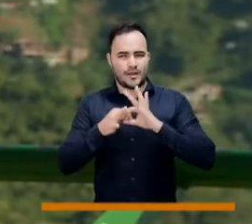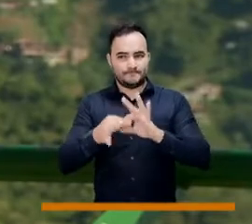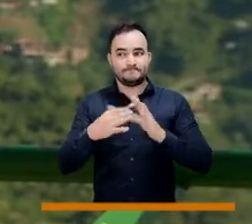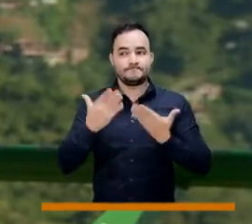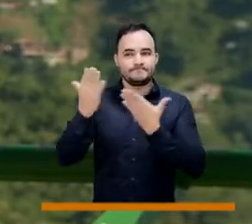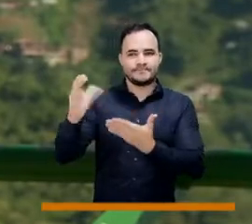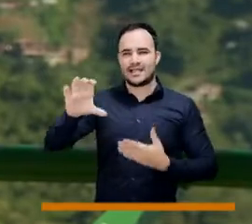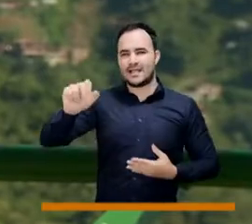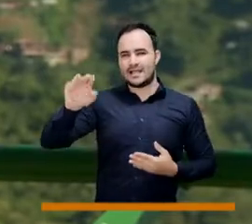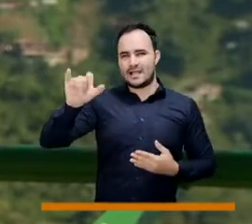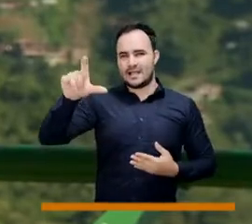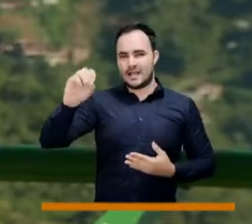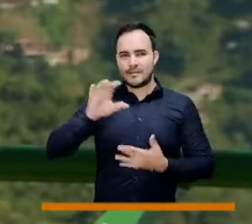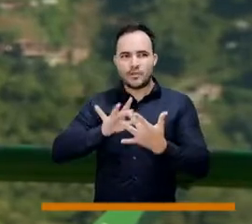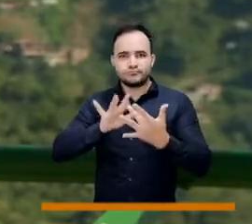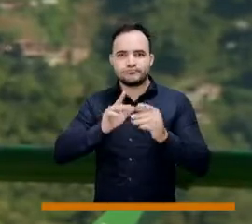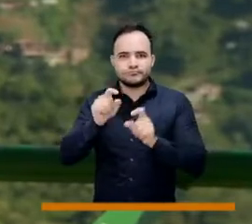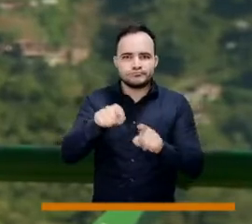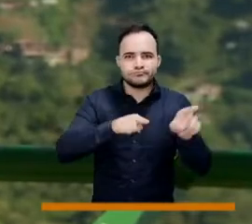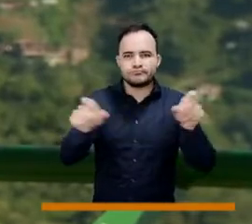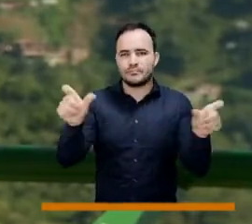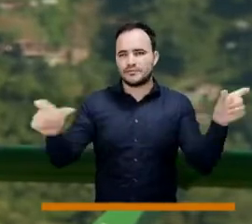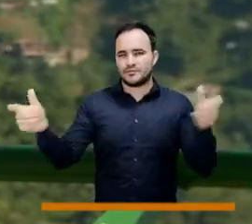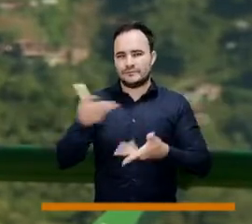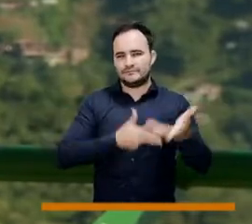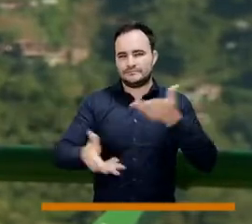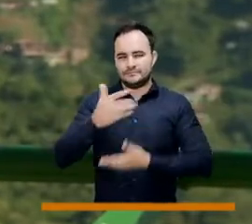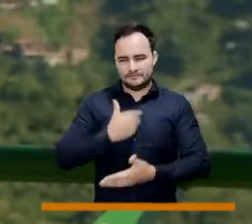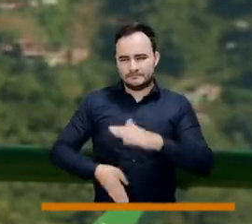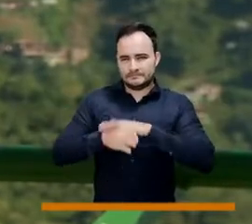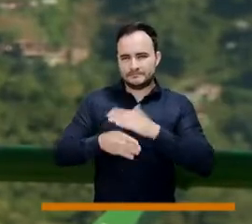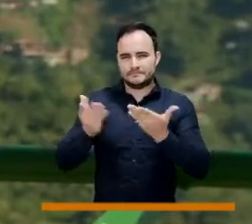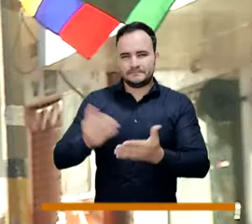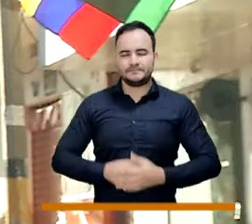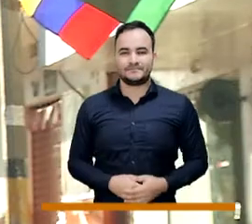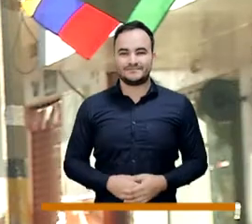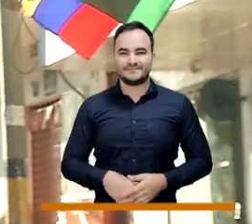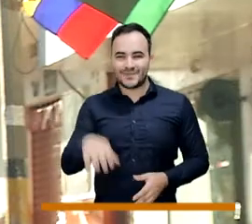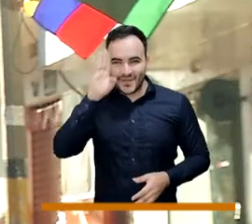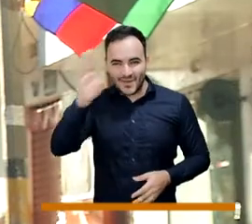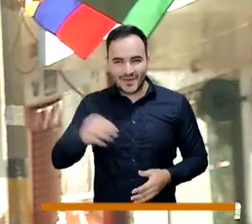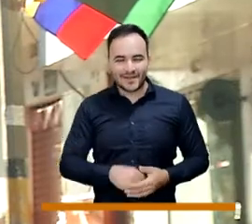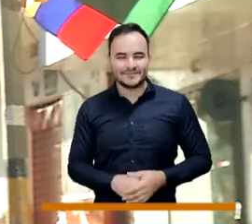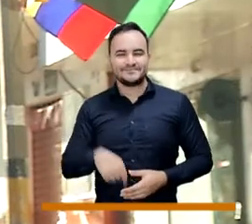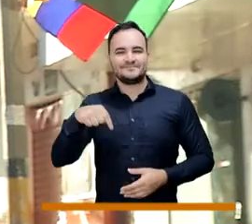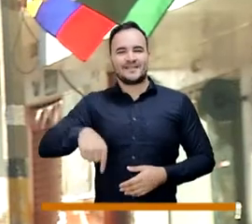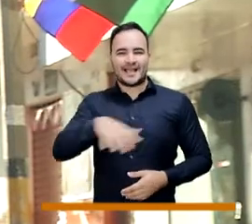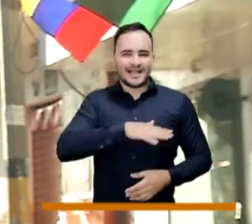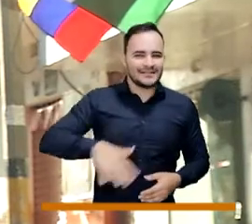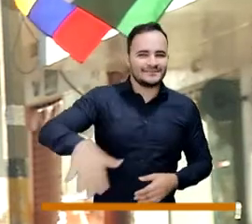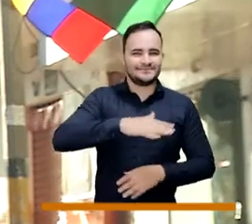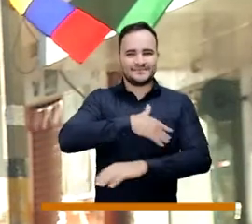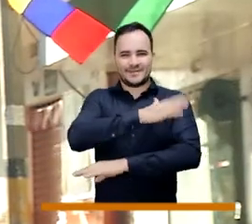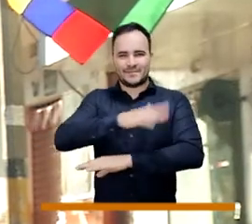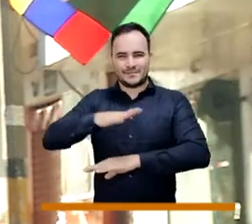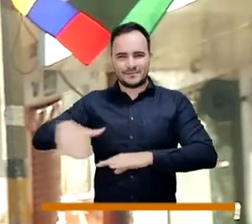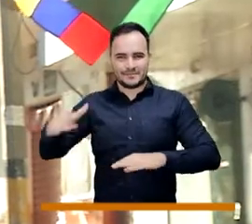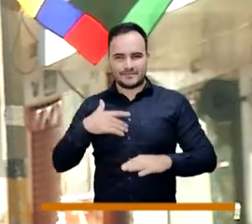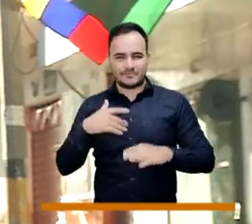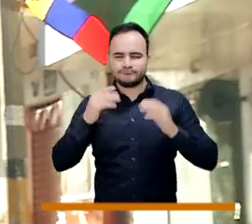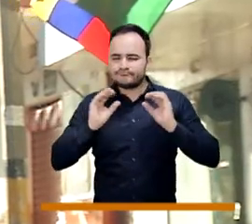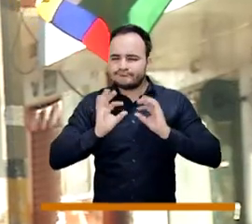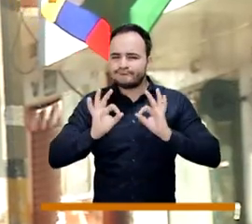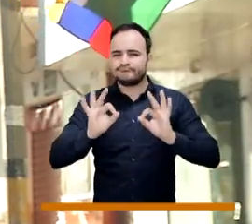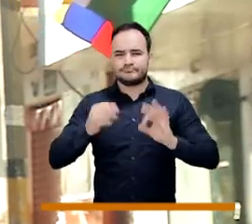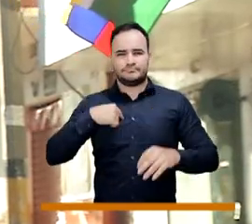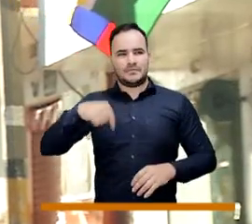y seguimos con Camilo, que está interactuando con la comunidad. Catherine, aquí te recibo desde las calles de San